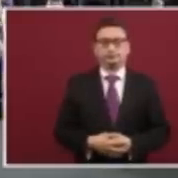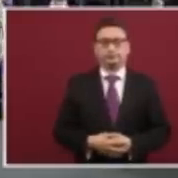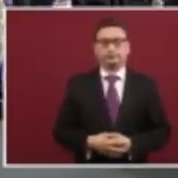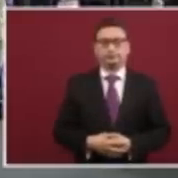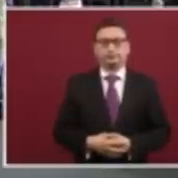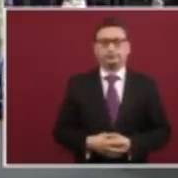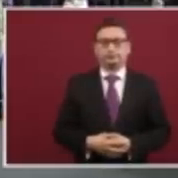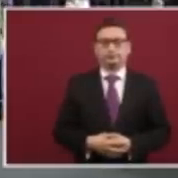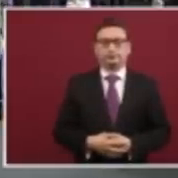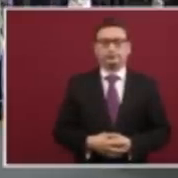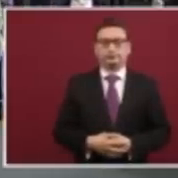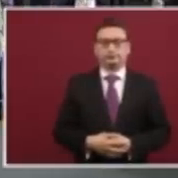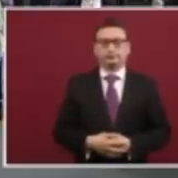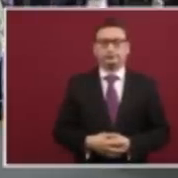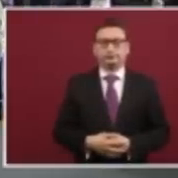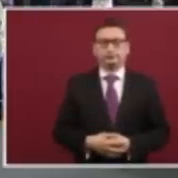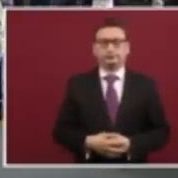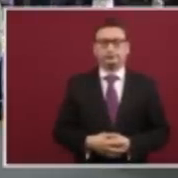Buenos días.